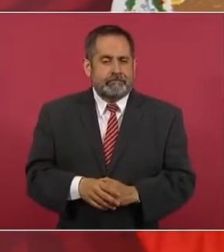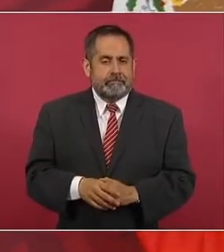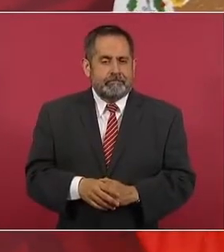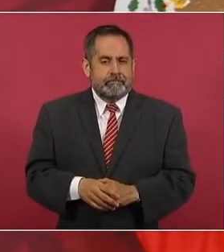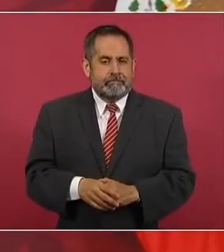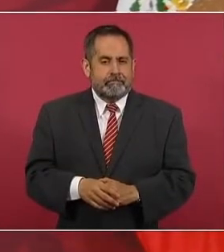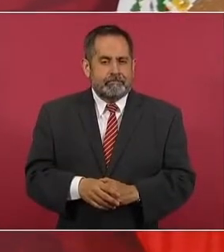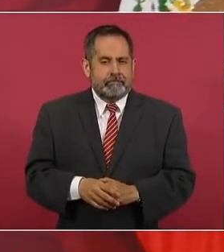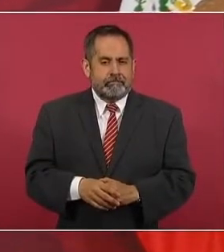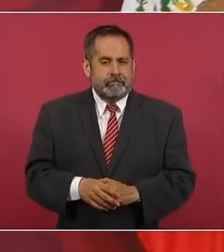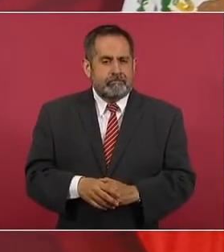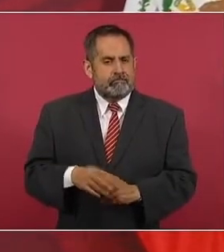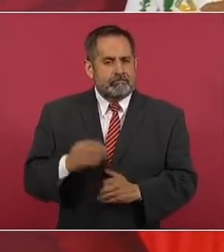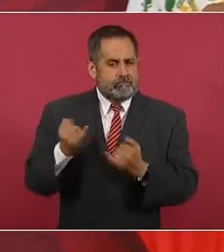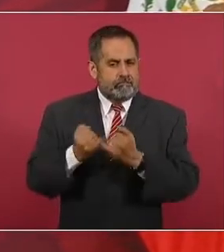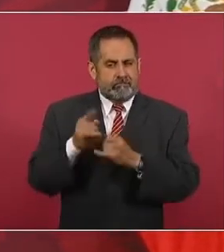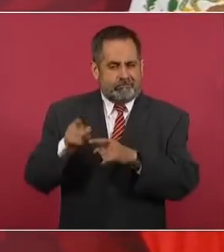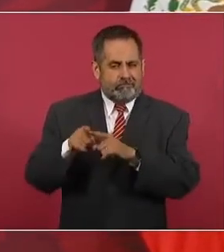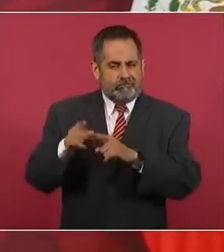a como era antes, ¿no?